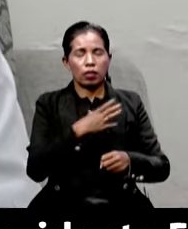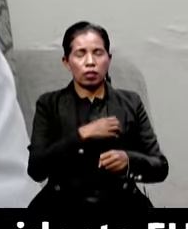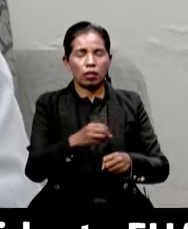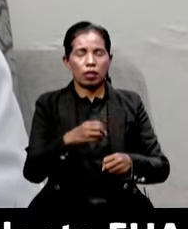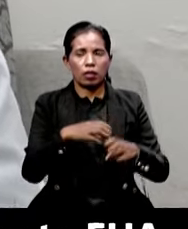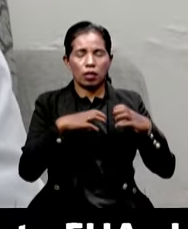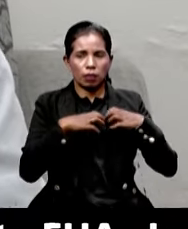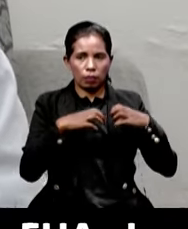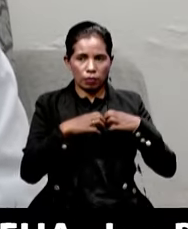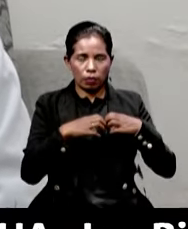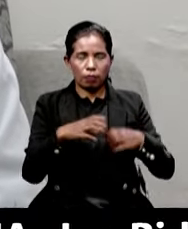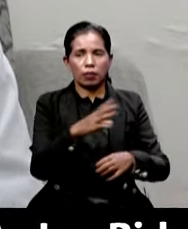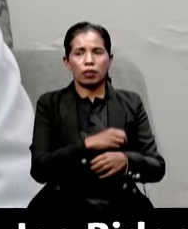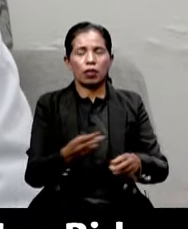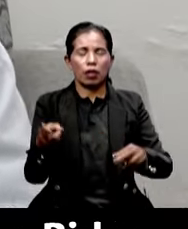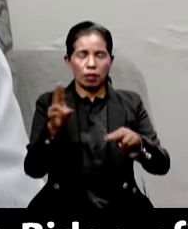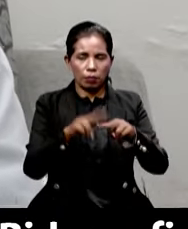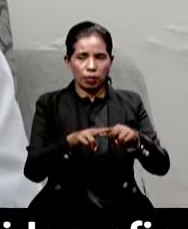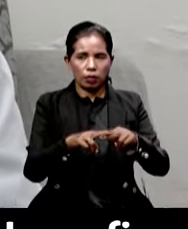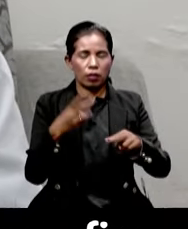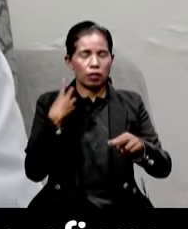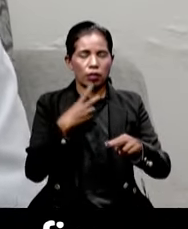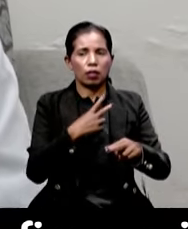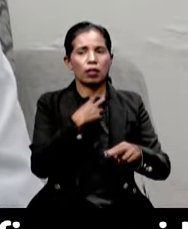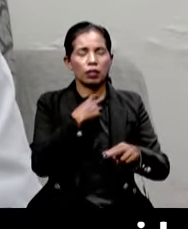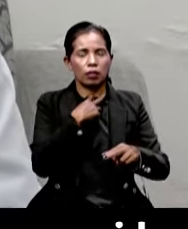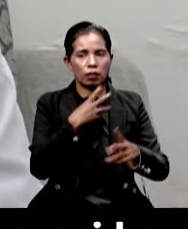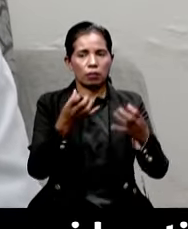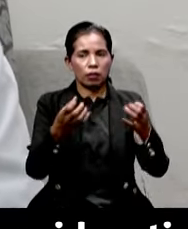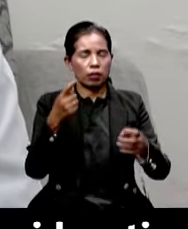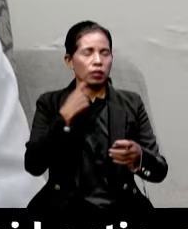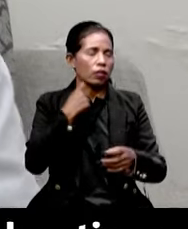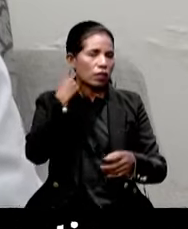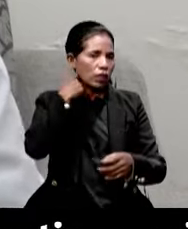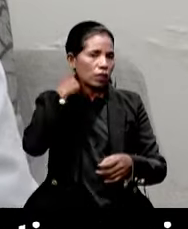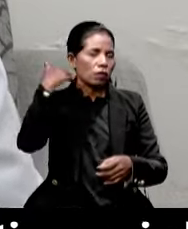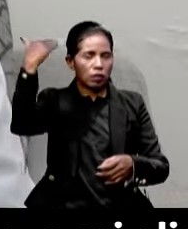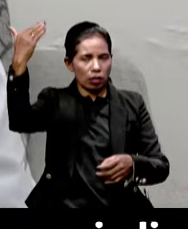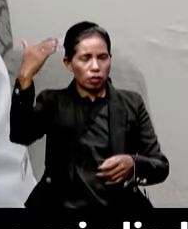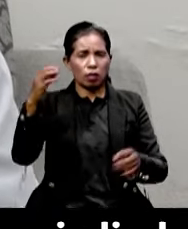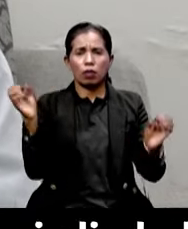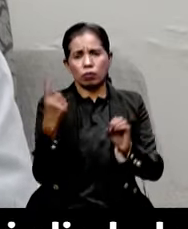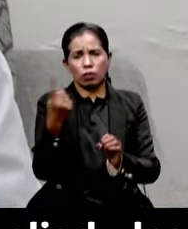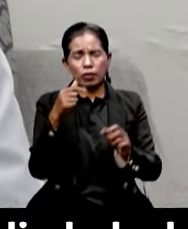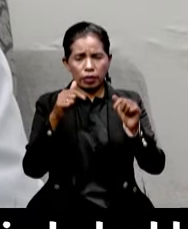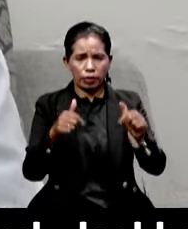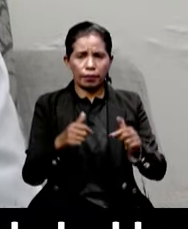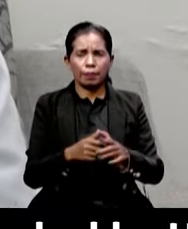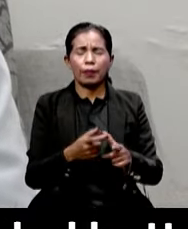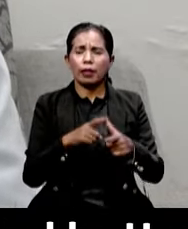amenta nia bele aumenta y tiene presión, presión lilo y tensión arterial. Después, pues, la os ir a neret, ni